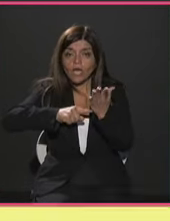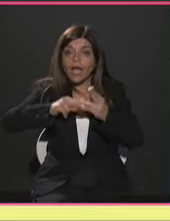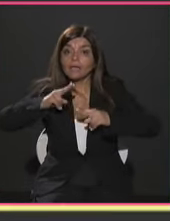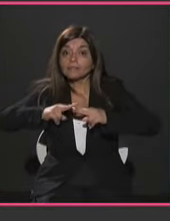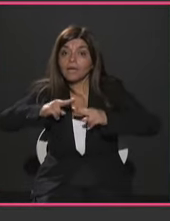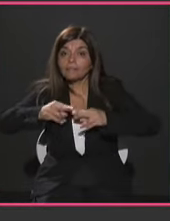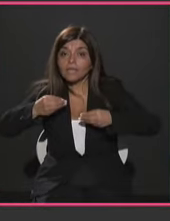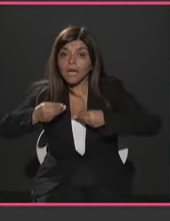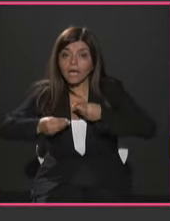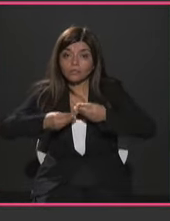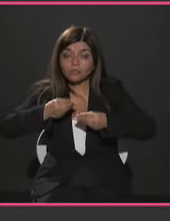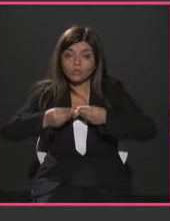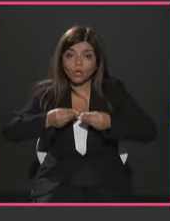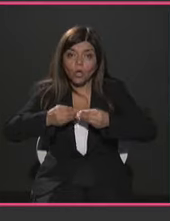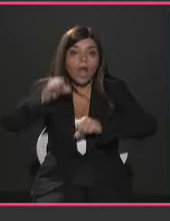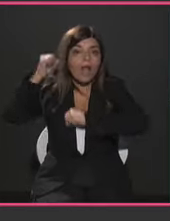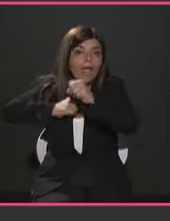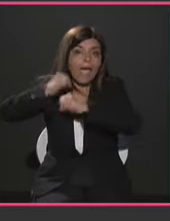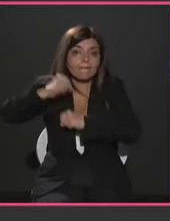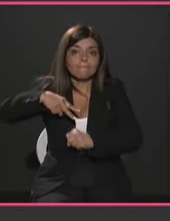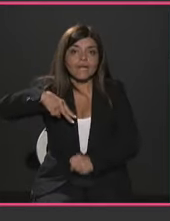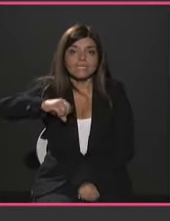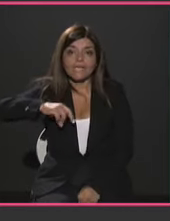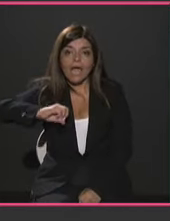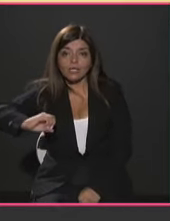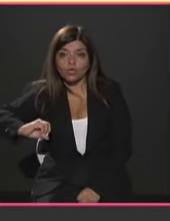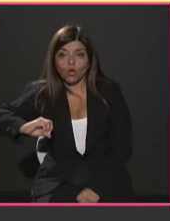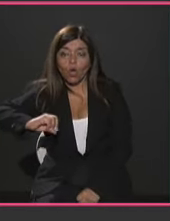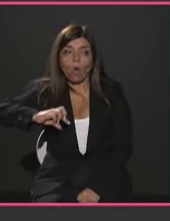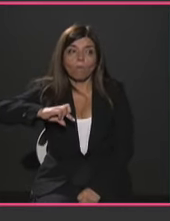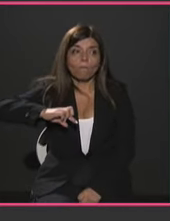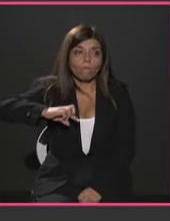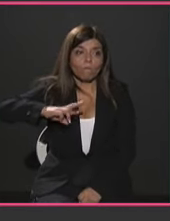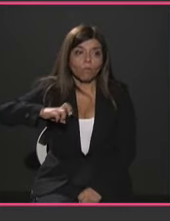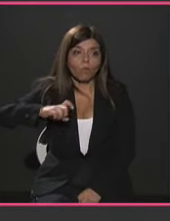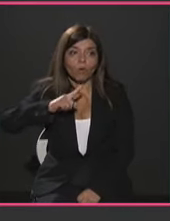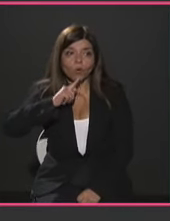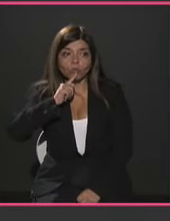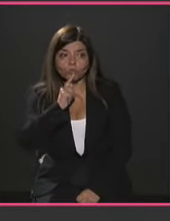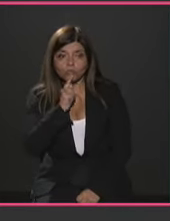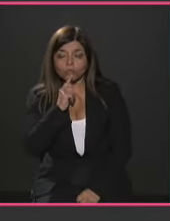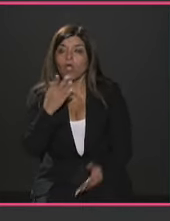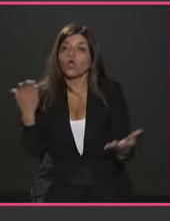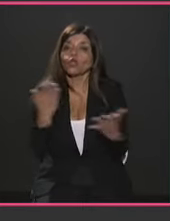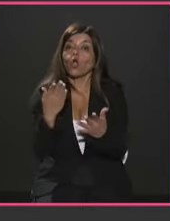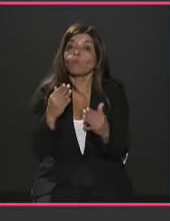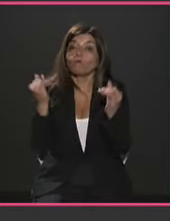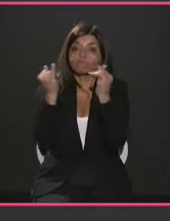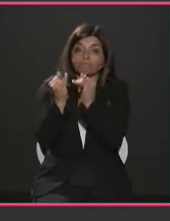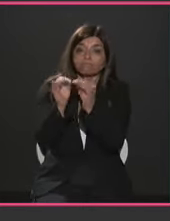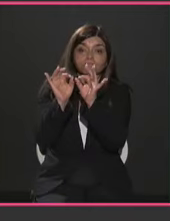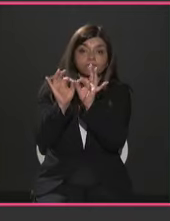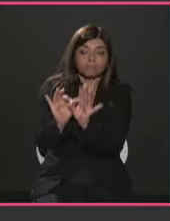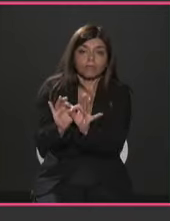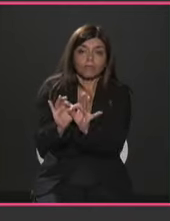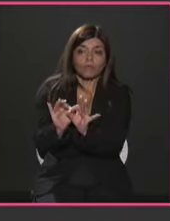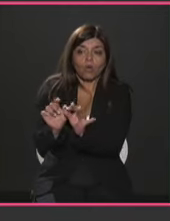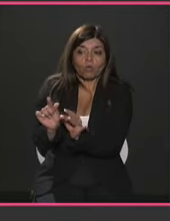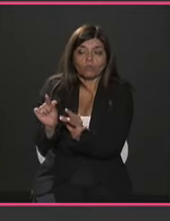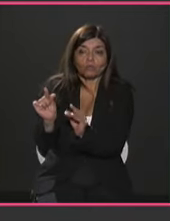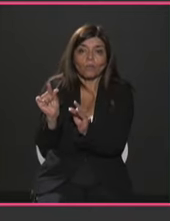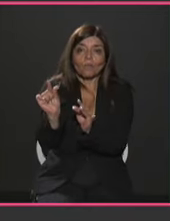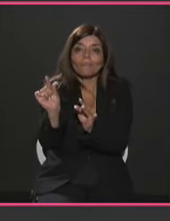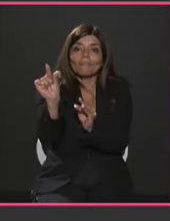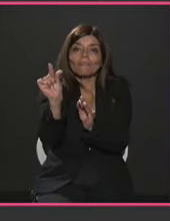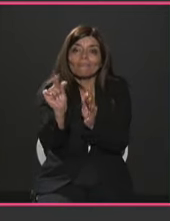produciendo la empresa Nano technologies cómo funciona es que un Nano